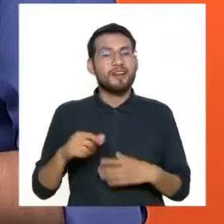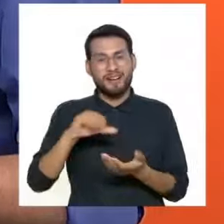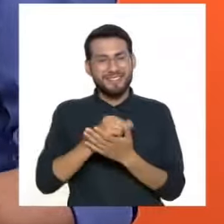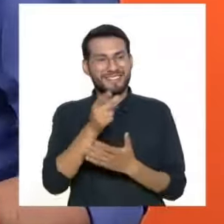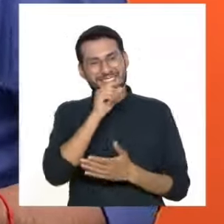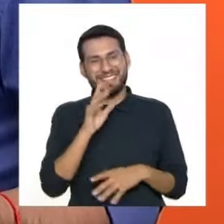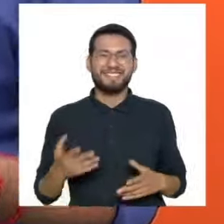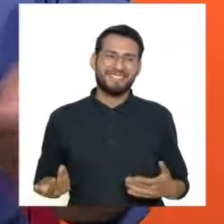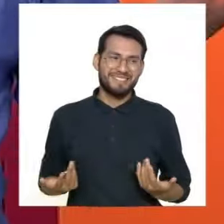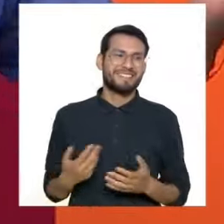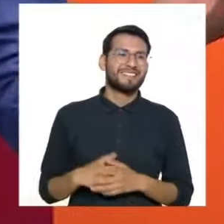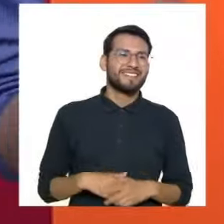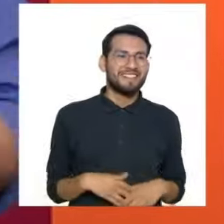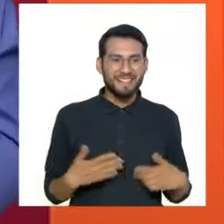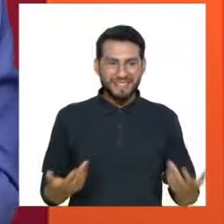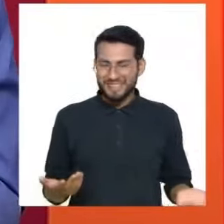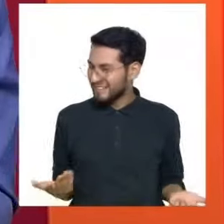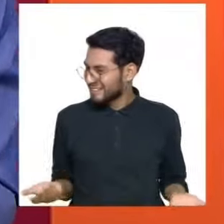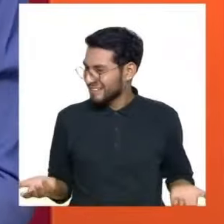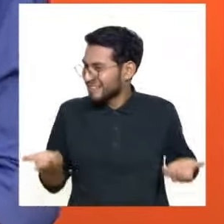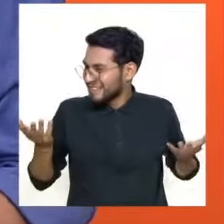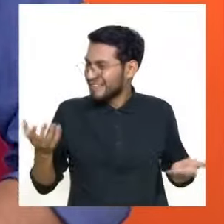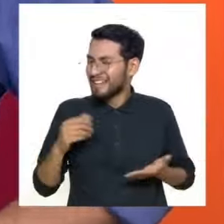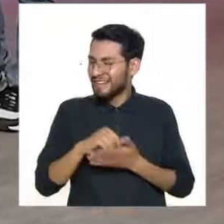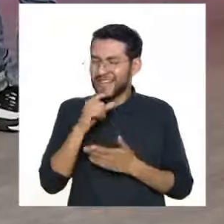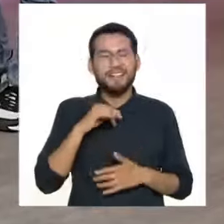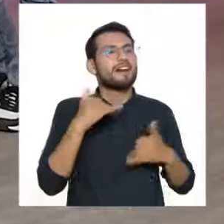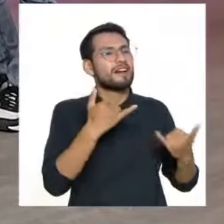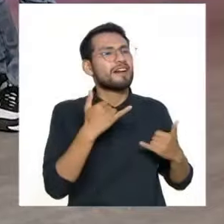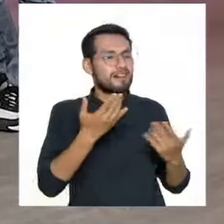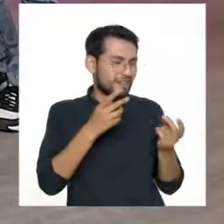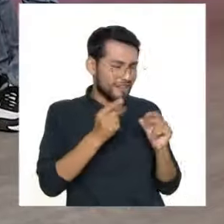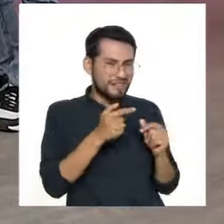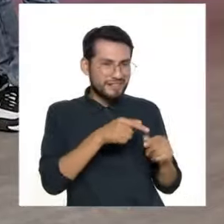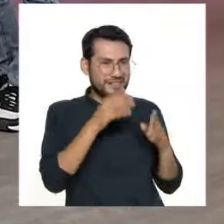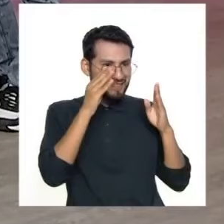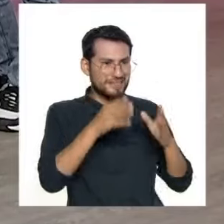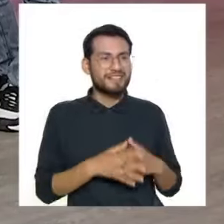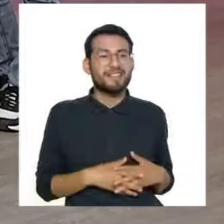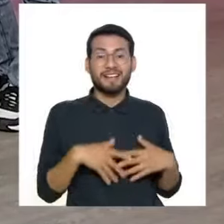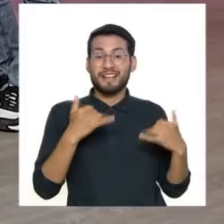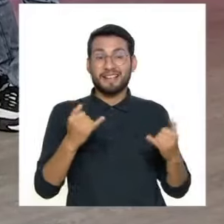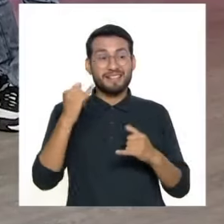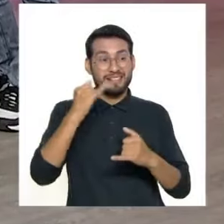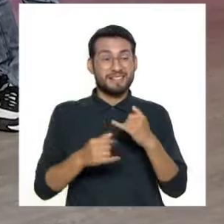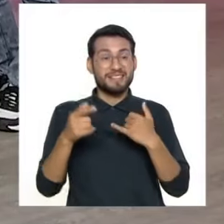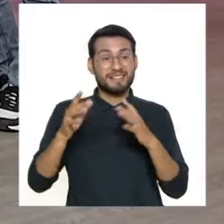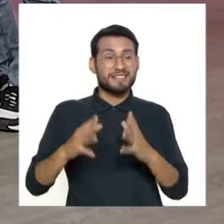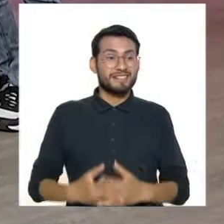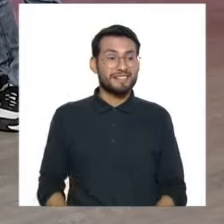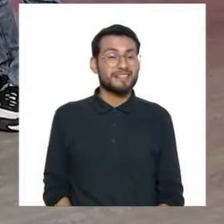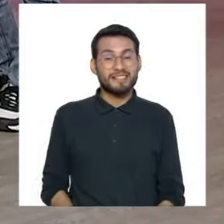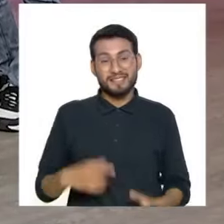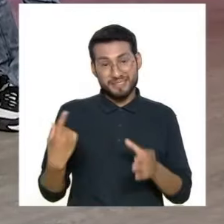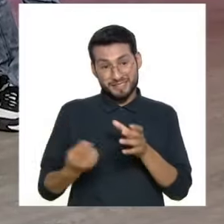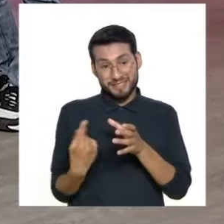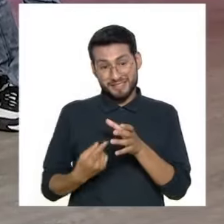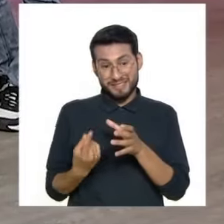con pollo estamos hablando Alo más rápido Entonces ahora para terminar este platito vamos a